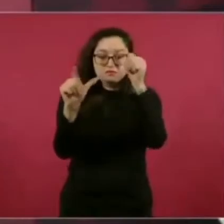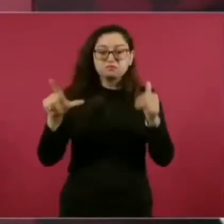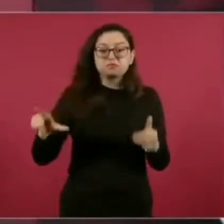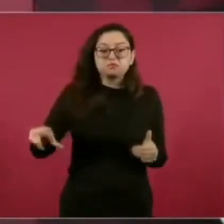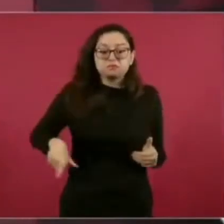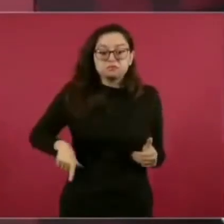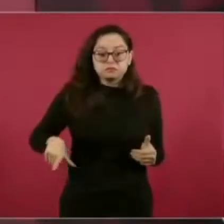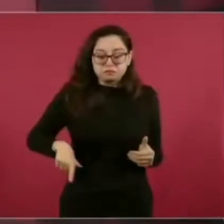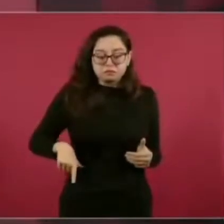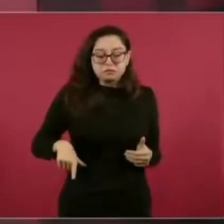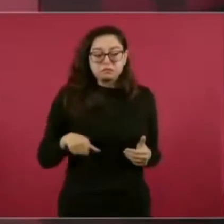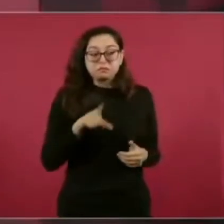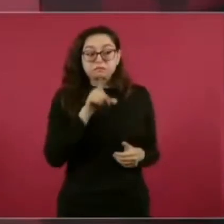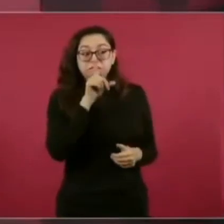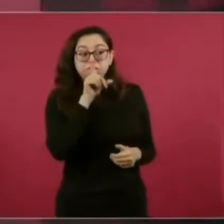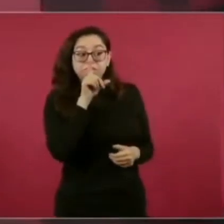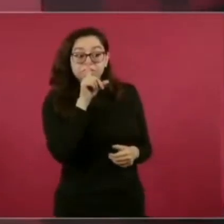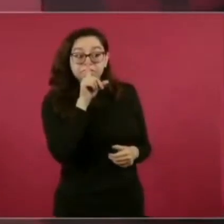para no hablar